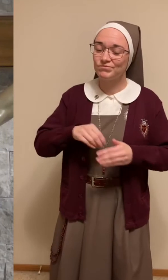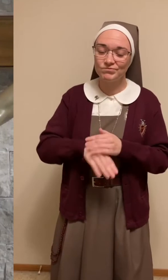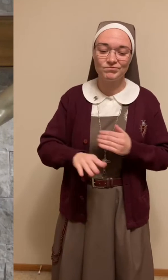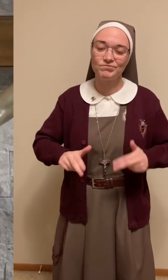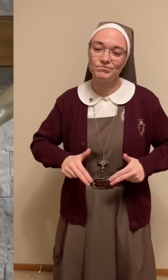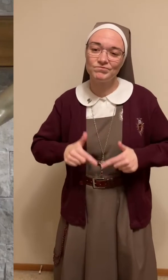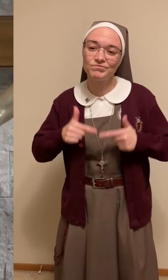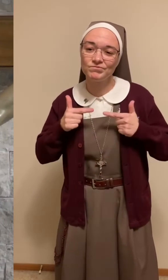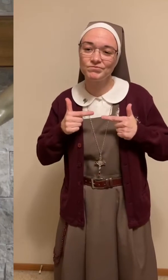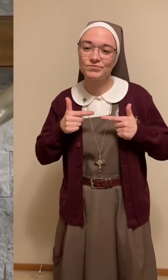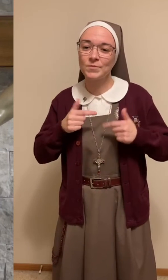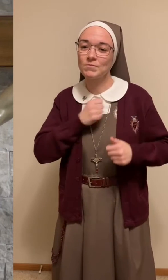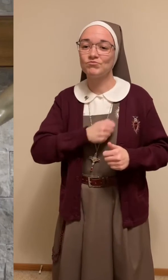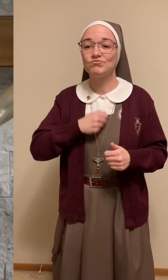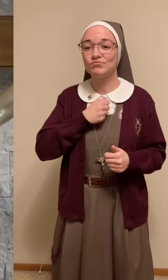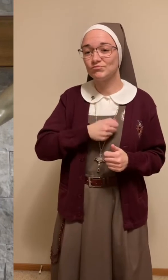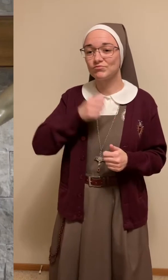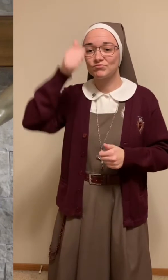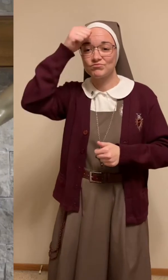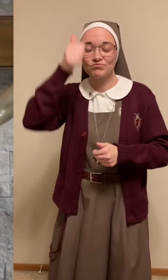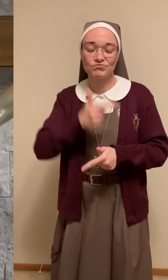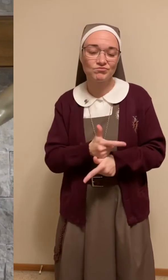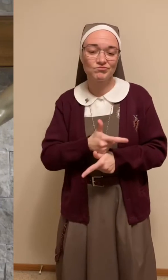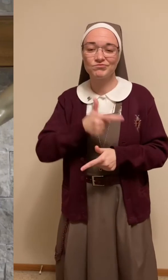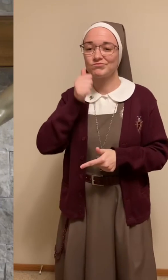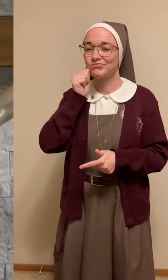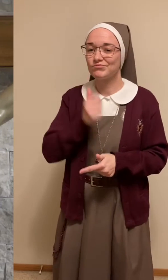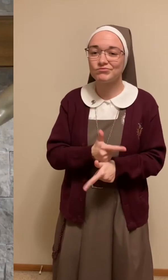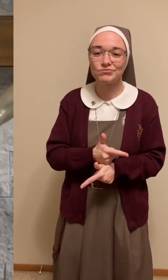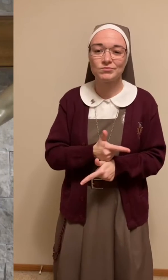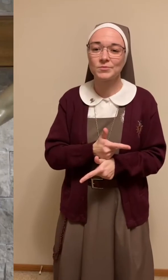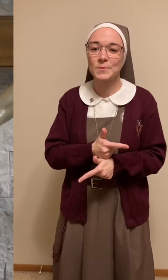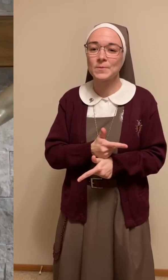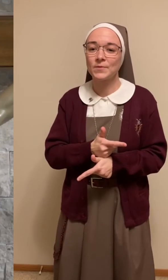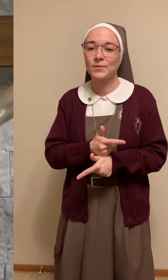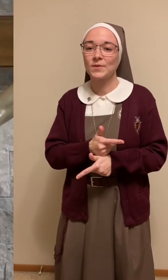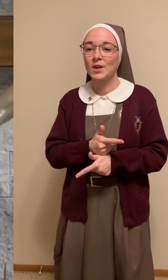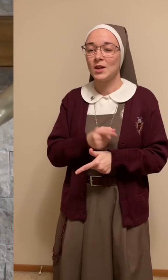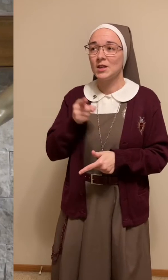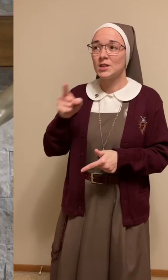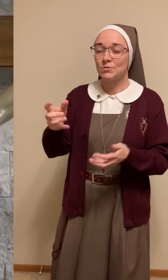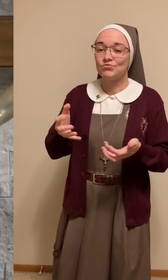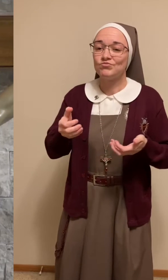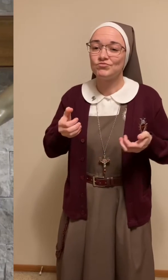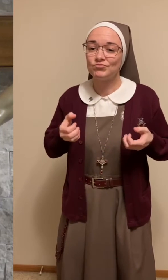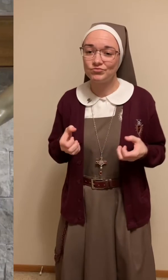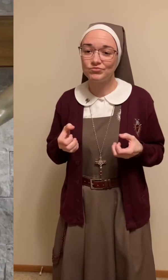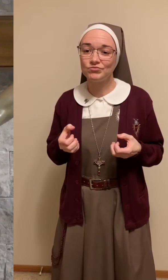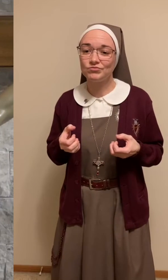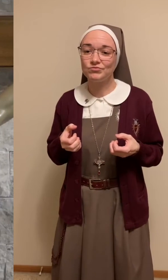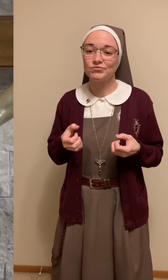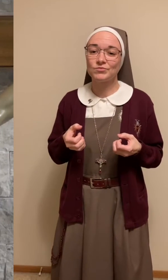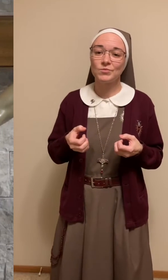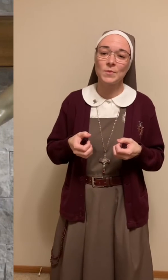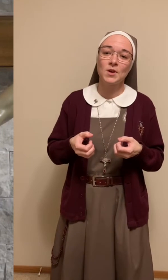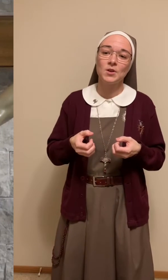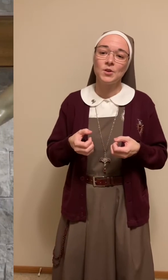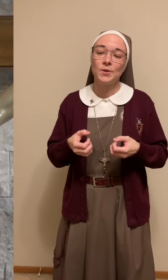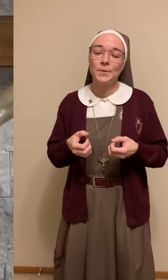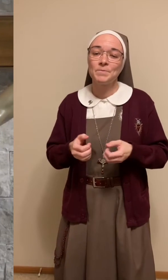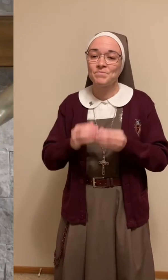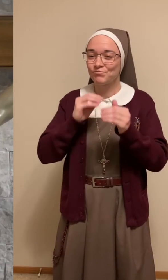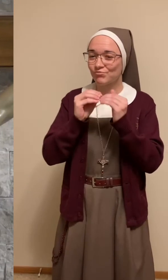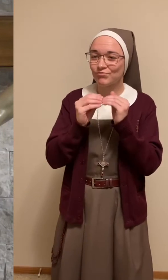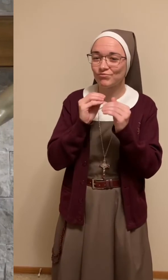de lo que ha hecho con sus hermanos y restituye preparando